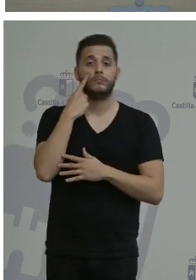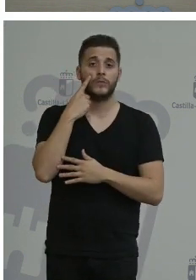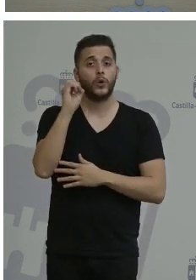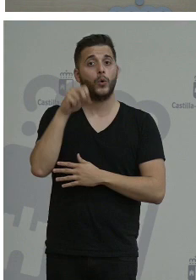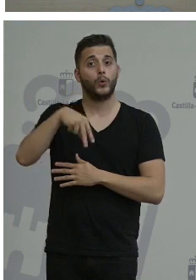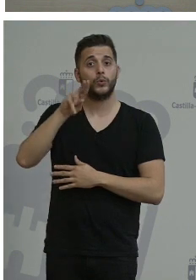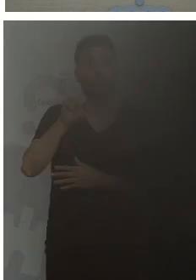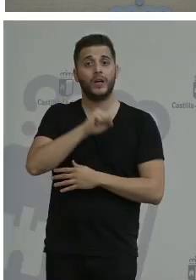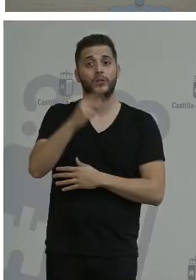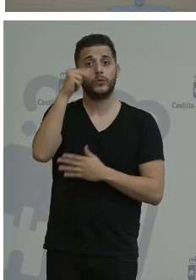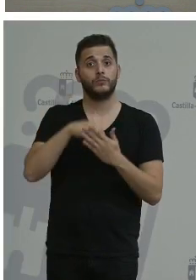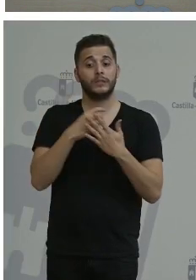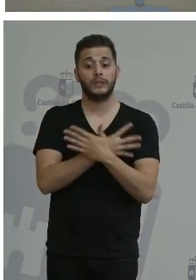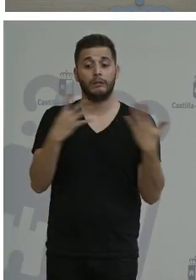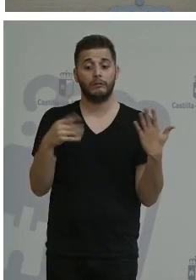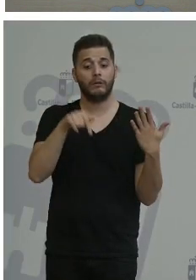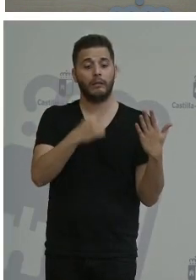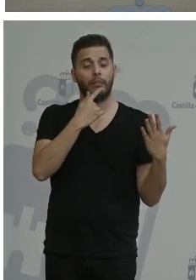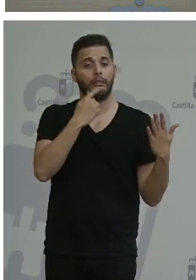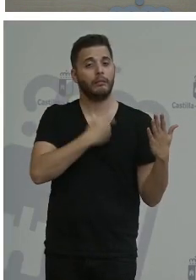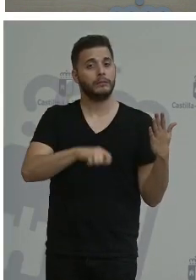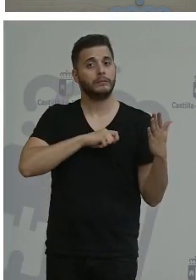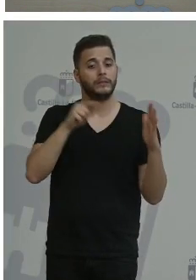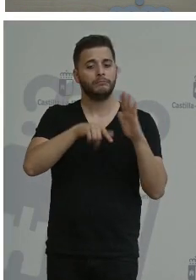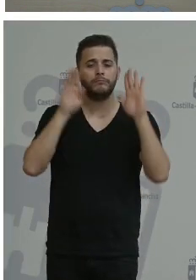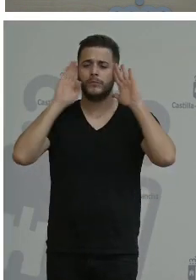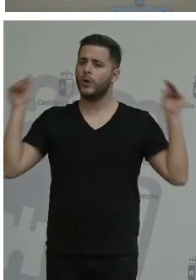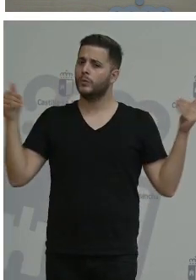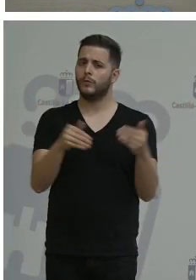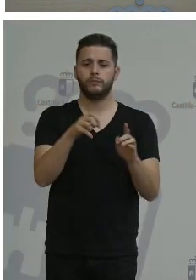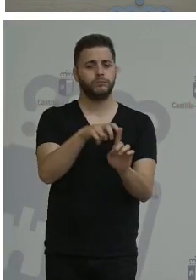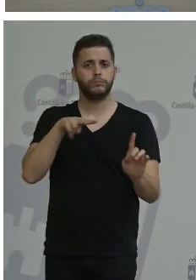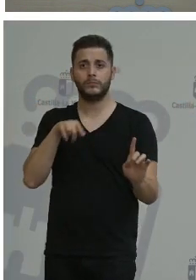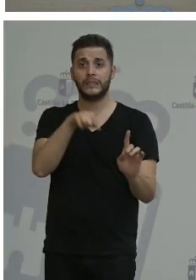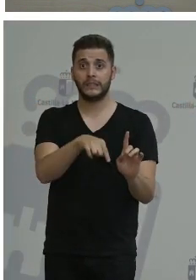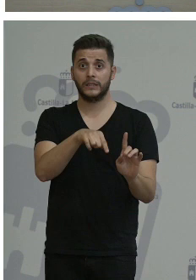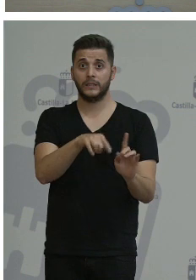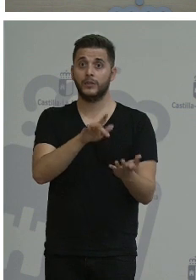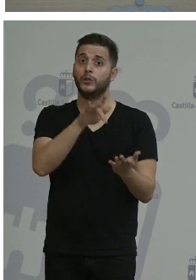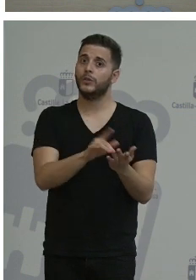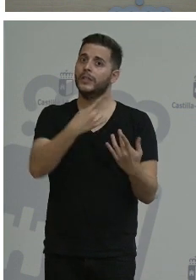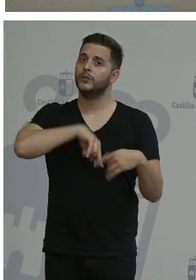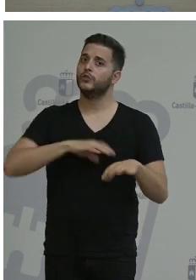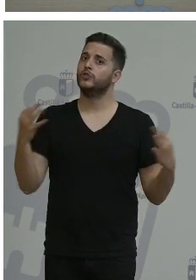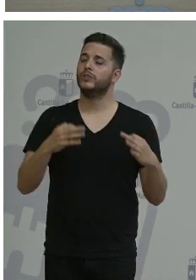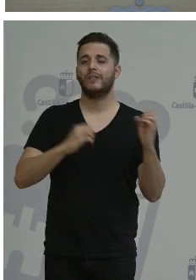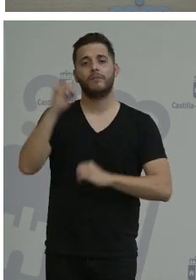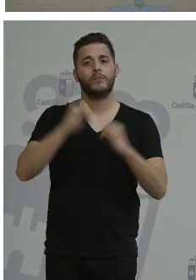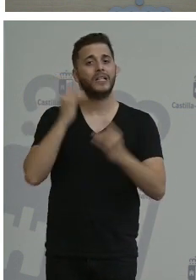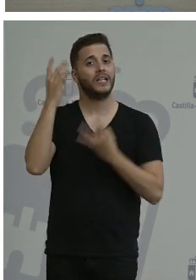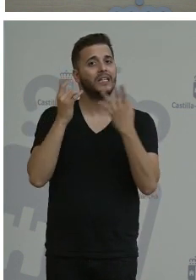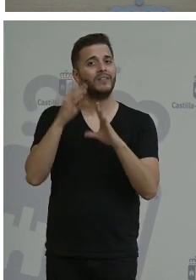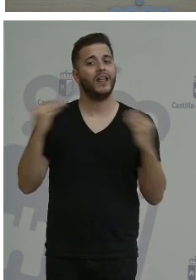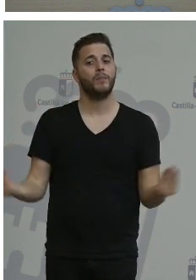del 2019, que nos pone a España en un foco y en un punto de mira en relación a que tenemos que incrementar nuestra tasa de actividad,